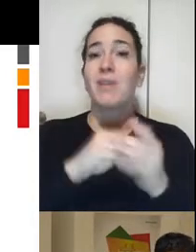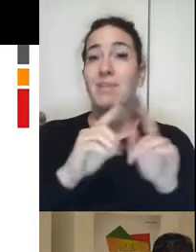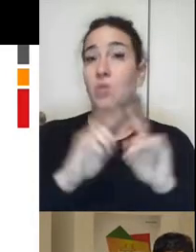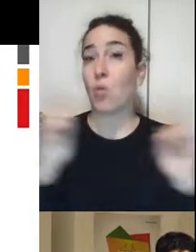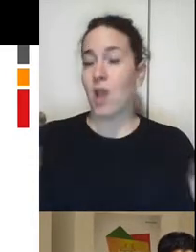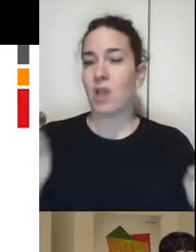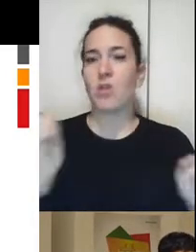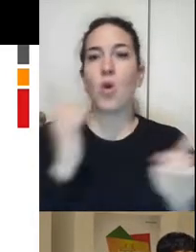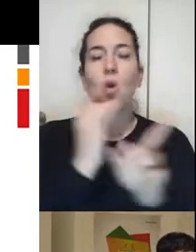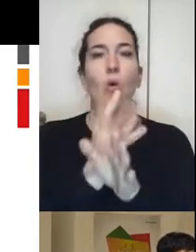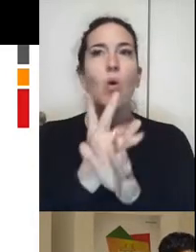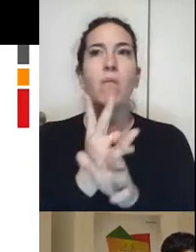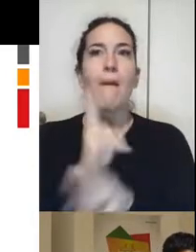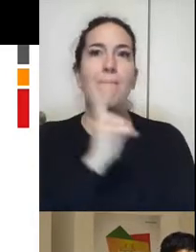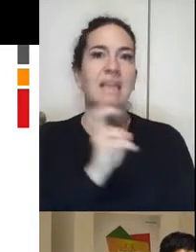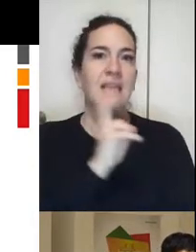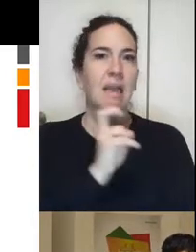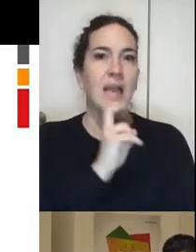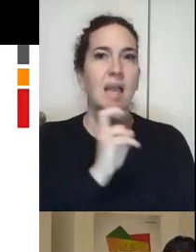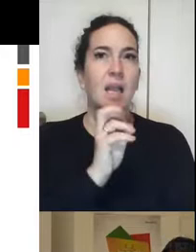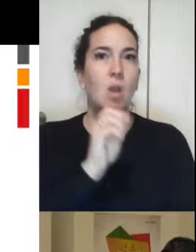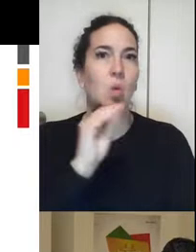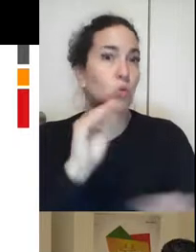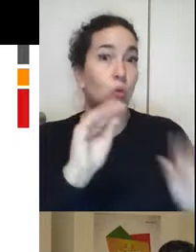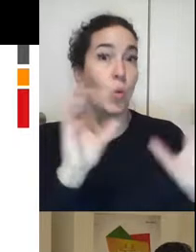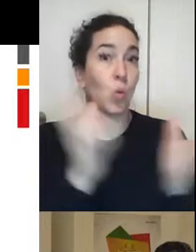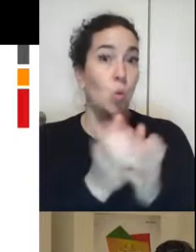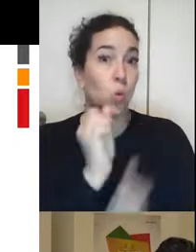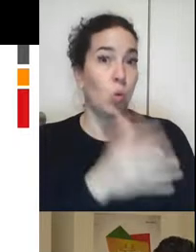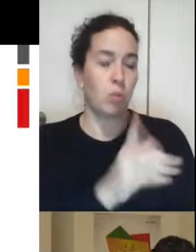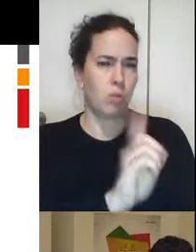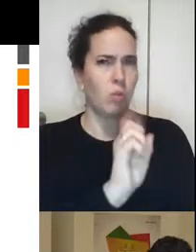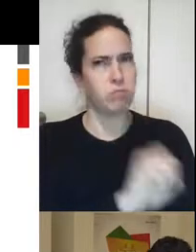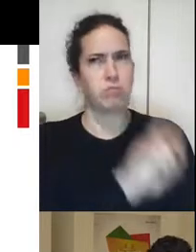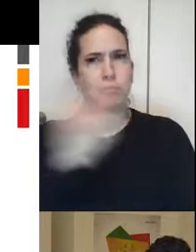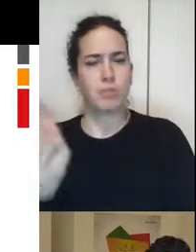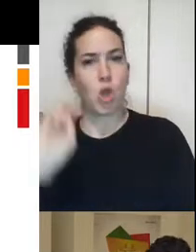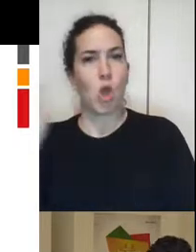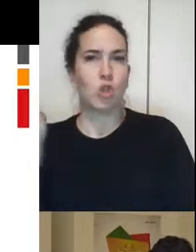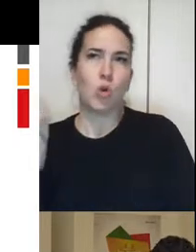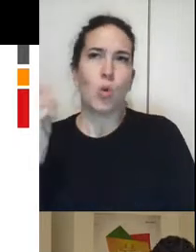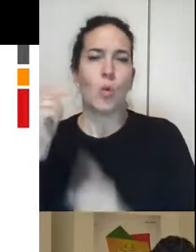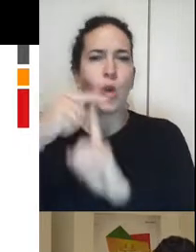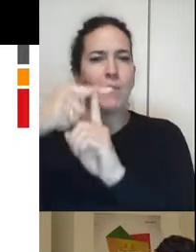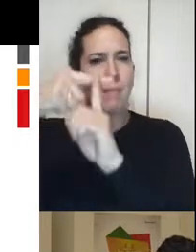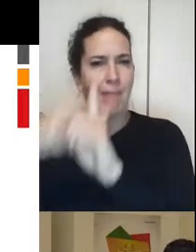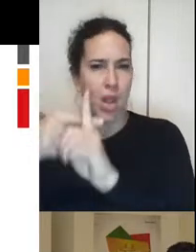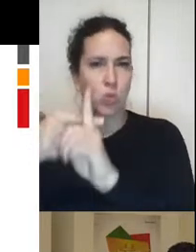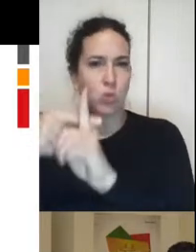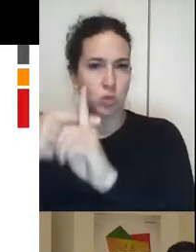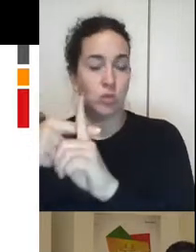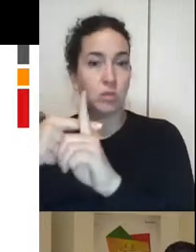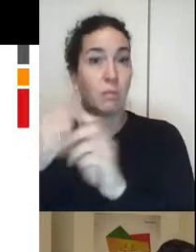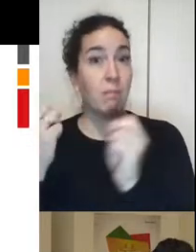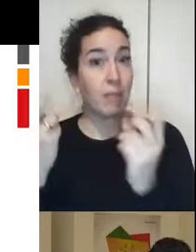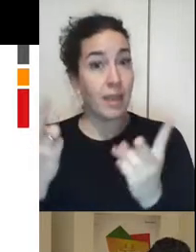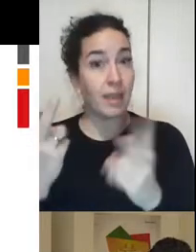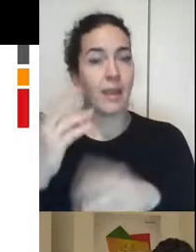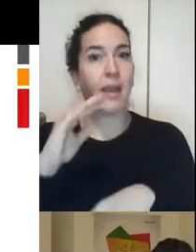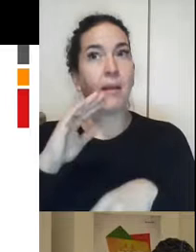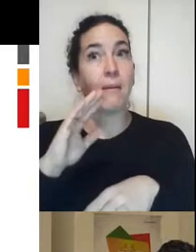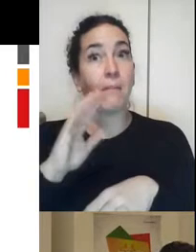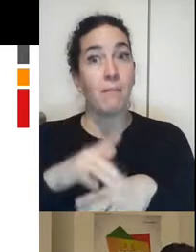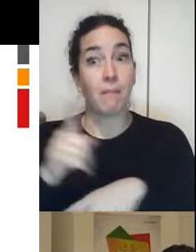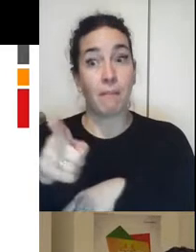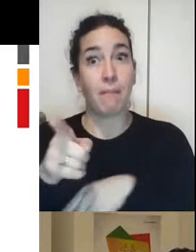el PSG o el equipo que está, sino que vayan a un equipo de nivel medio, intermedio. ¿Para qué? Para elevar el rendimiento de